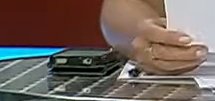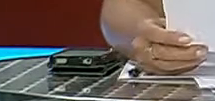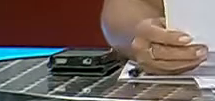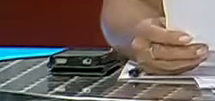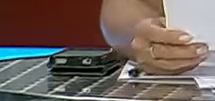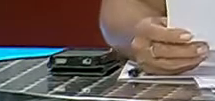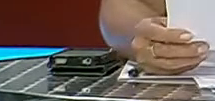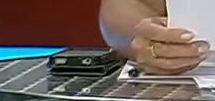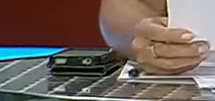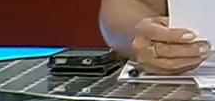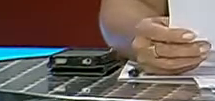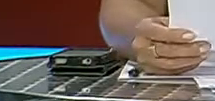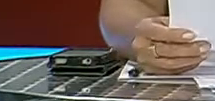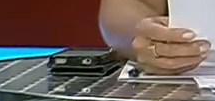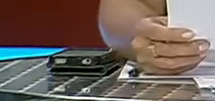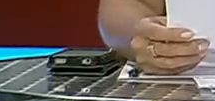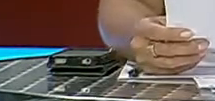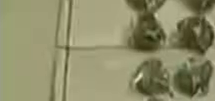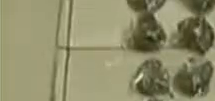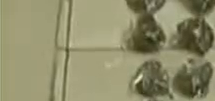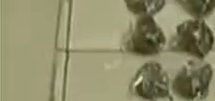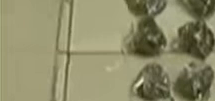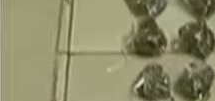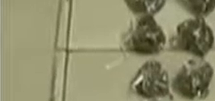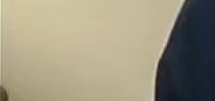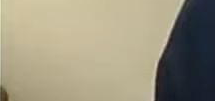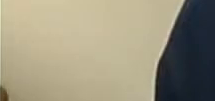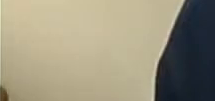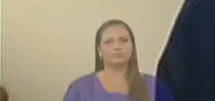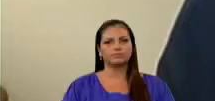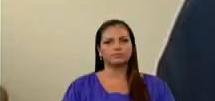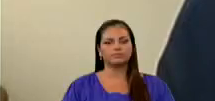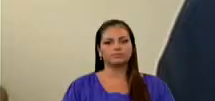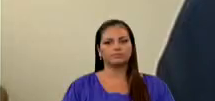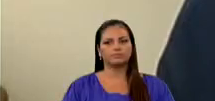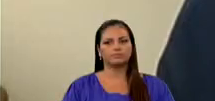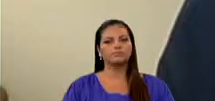más información para ustedes. Apenas hace 8 días